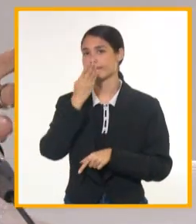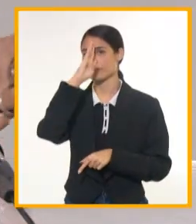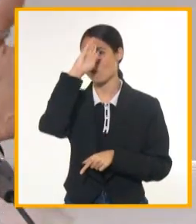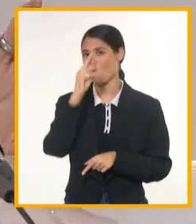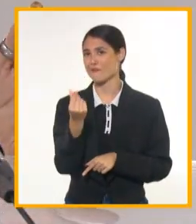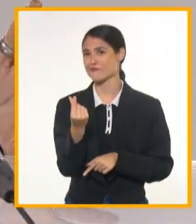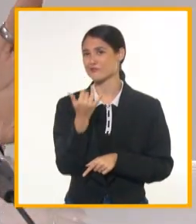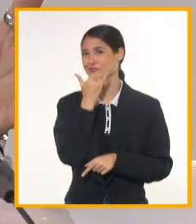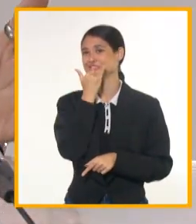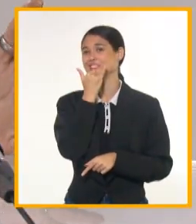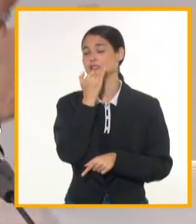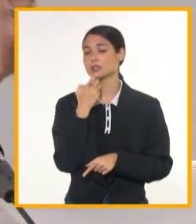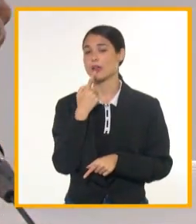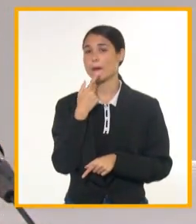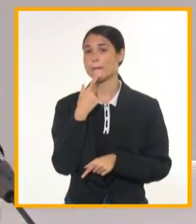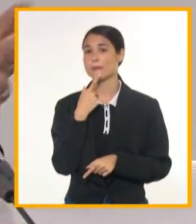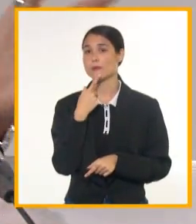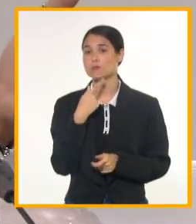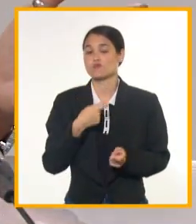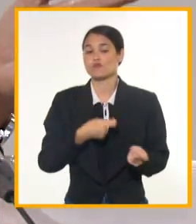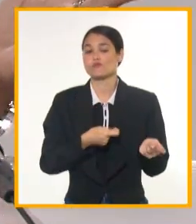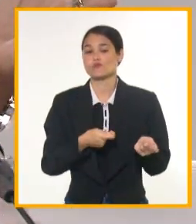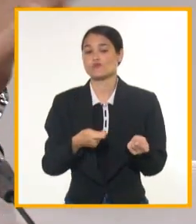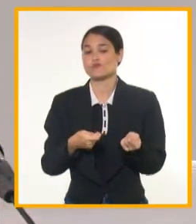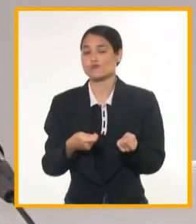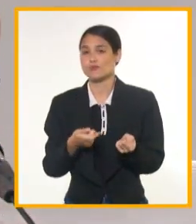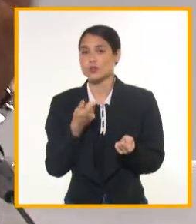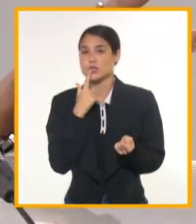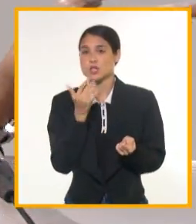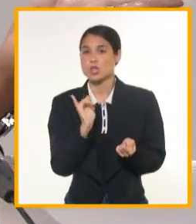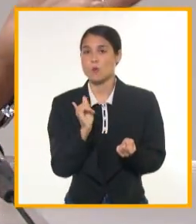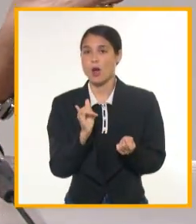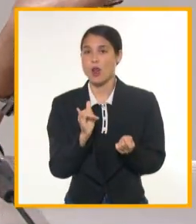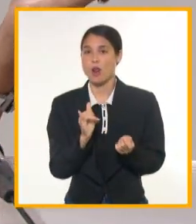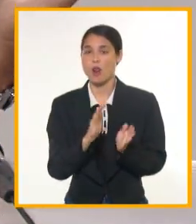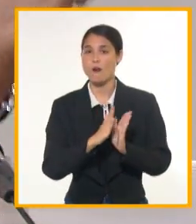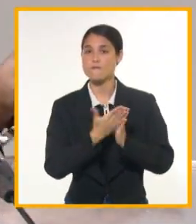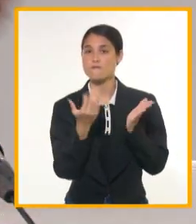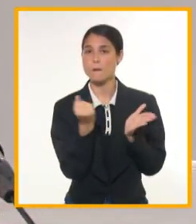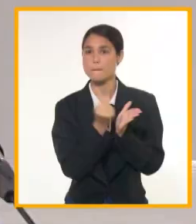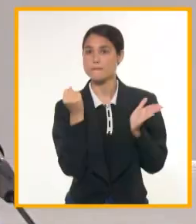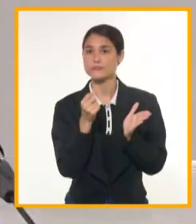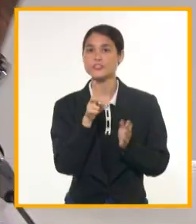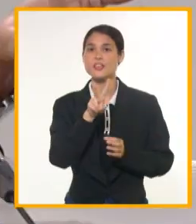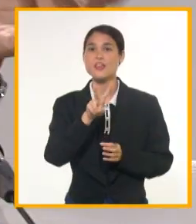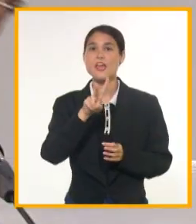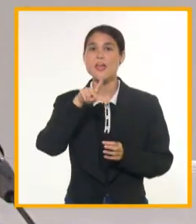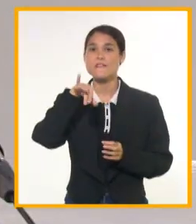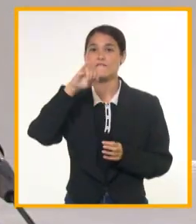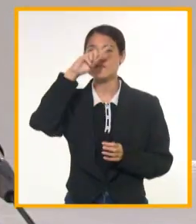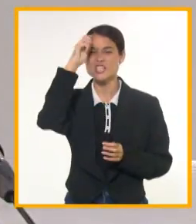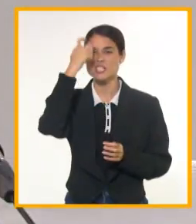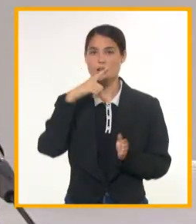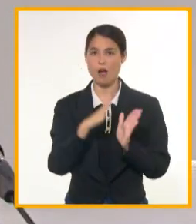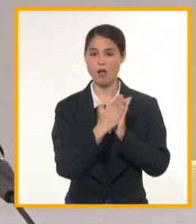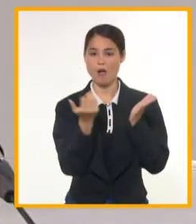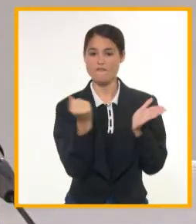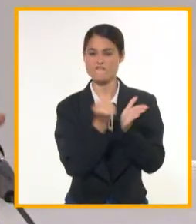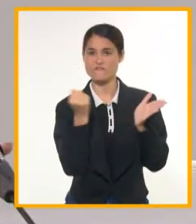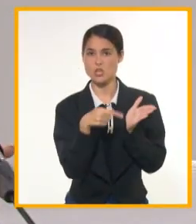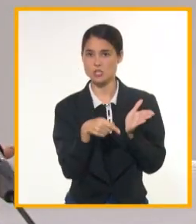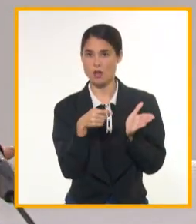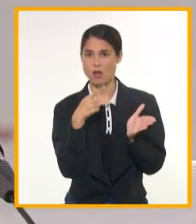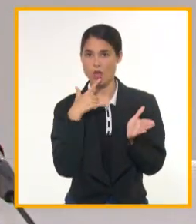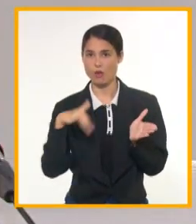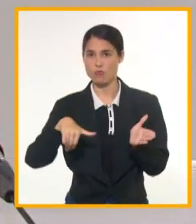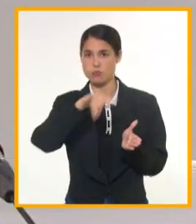en amenazar con quitarle visa de entrada o negarle visa de entrada a Estados Unidos a funcionarios de cualquier país